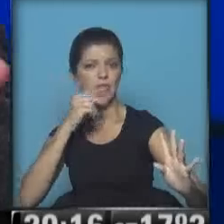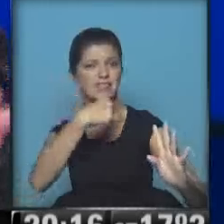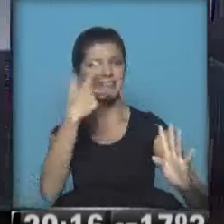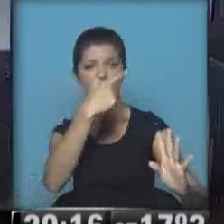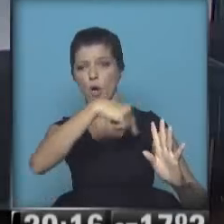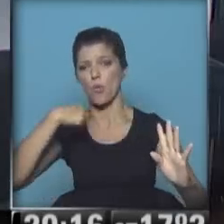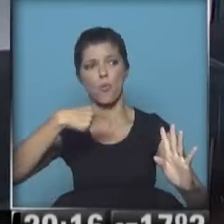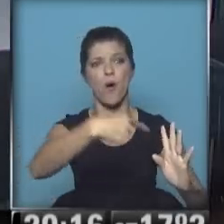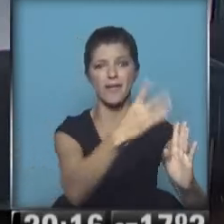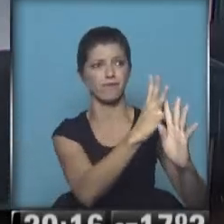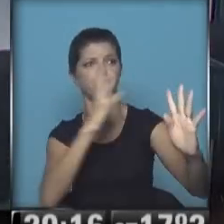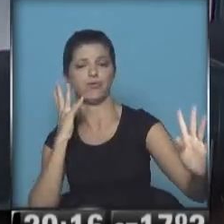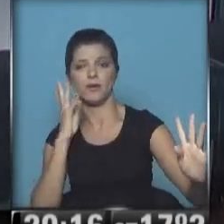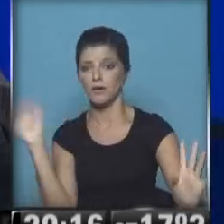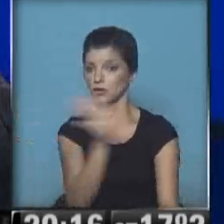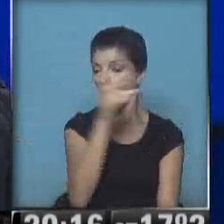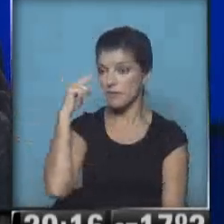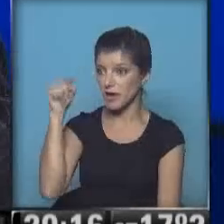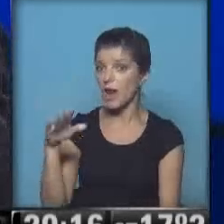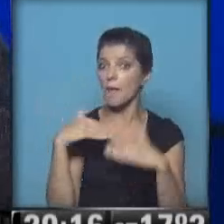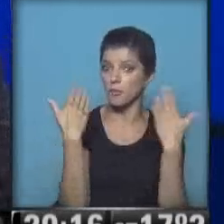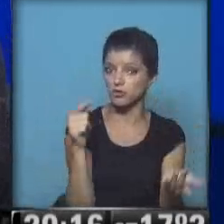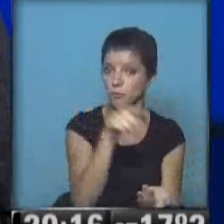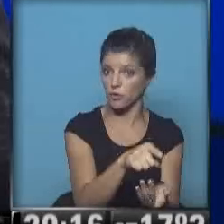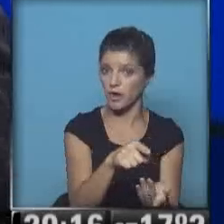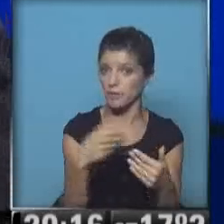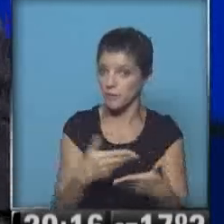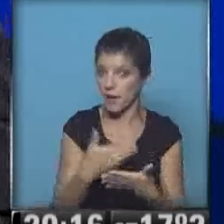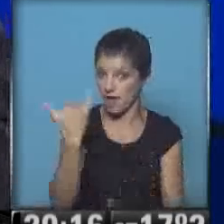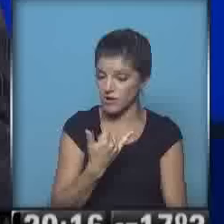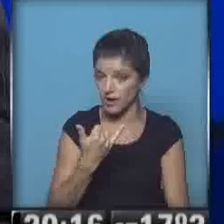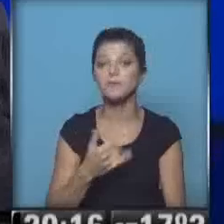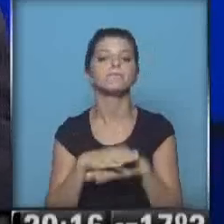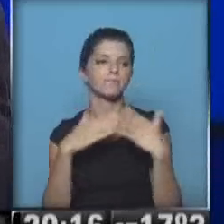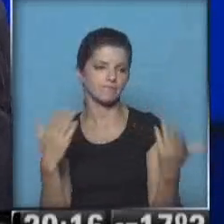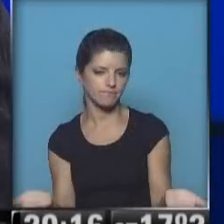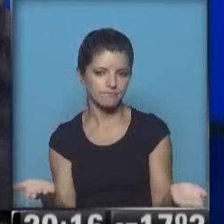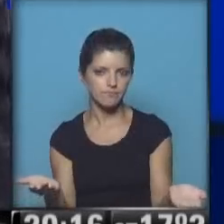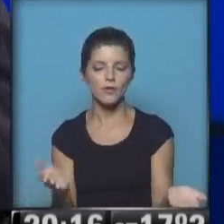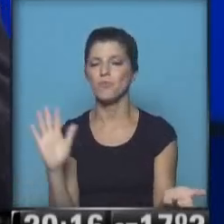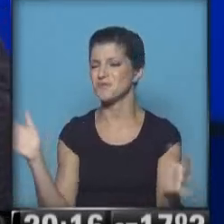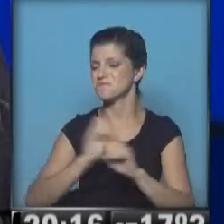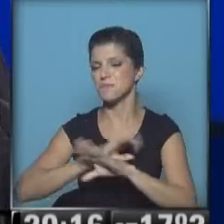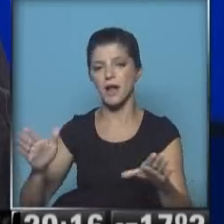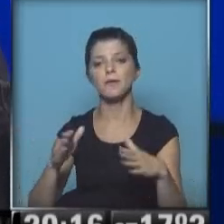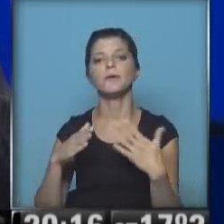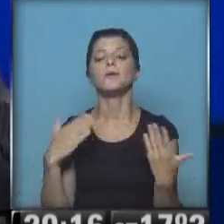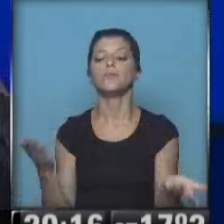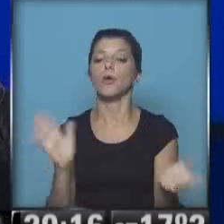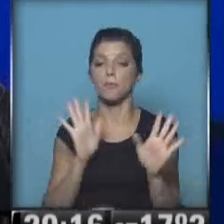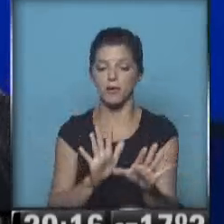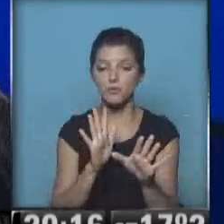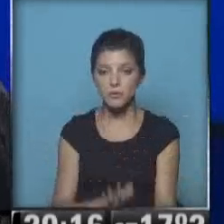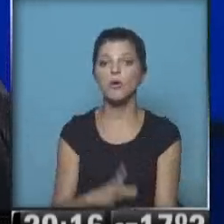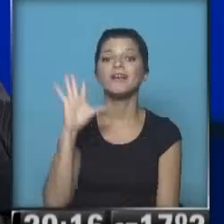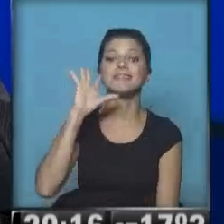porque entonces, todo el mundo entendía que todo estaba eso con un además bebé. Es provocador, porque eso lo hizo cuando salió. Bueno, un caos. Por esto se fueron más